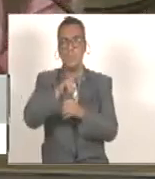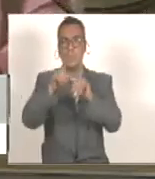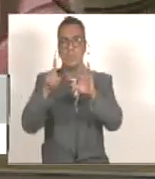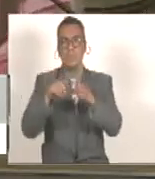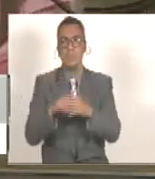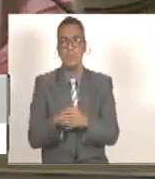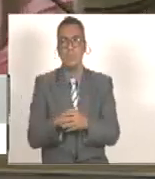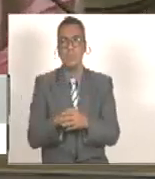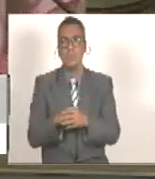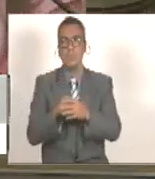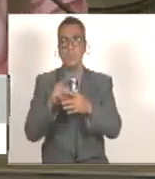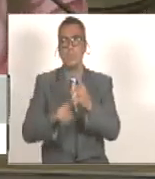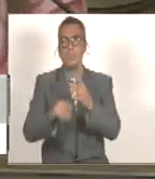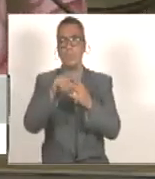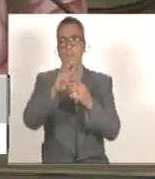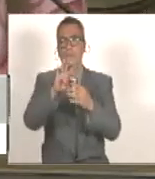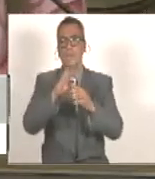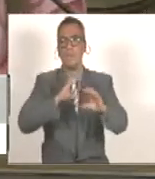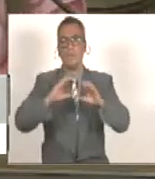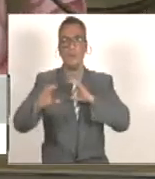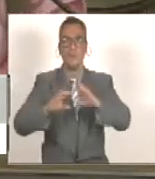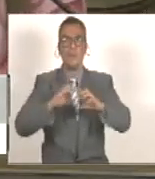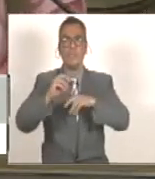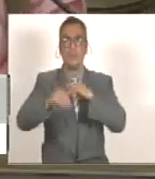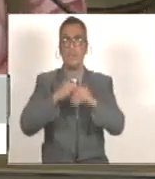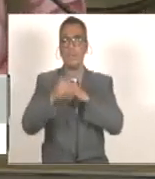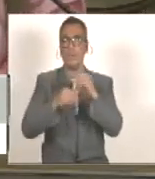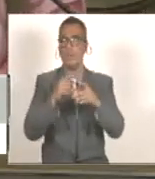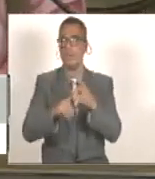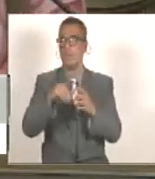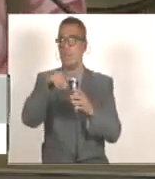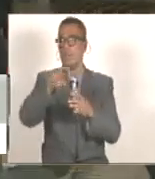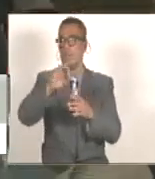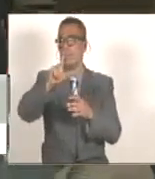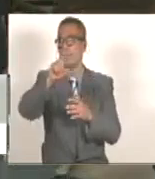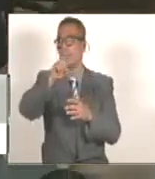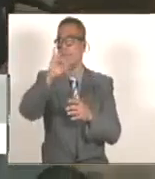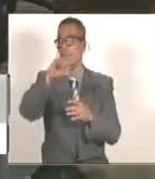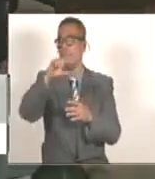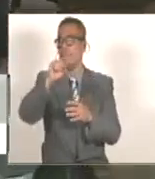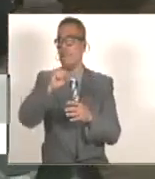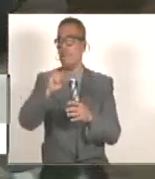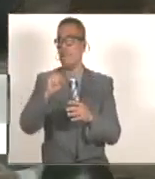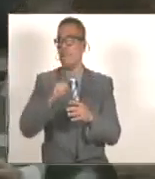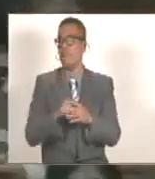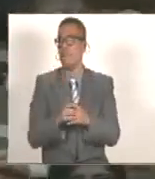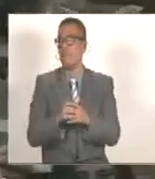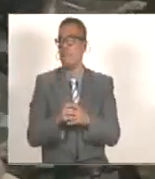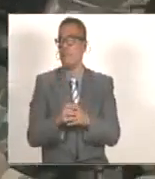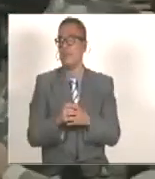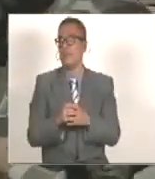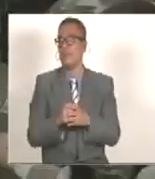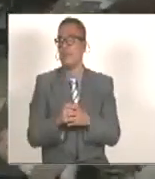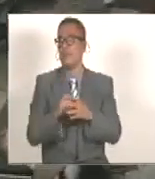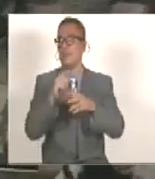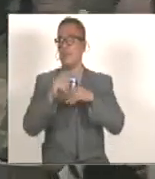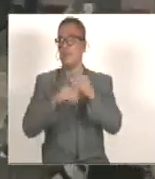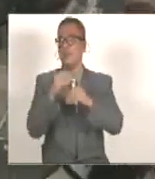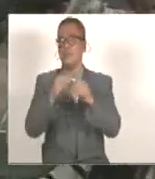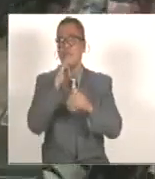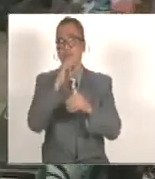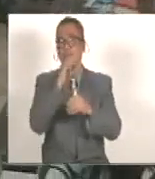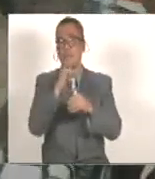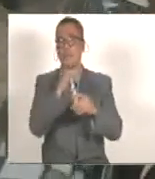2021-2026. Cuarto, comunicación suscrita por el ciudadano Elvis Amoroso, presidente del Poder Electoral, mediante la cual informó